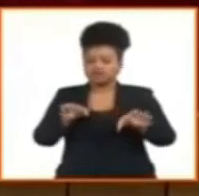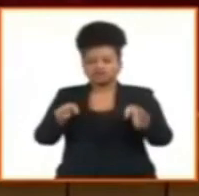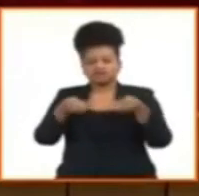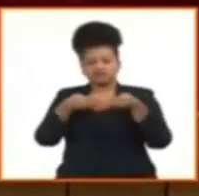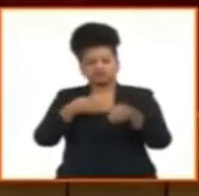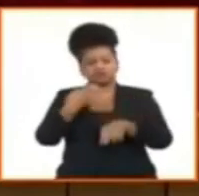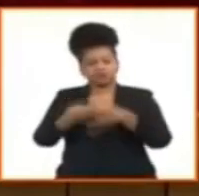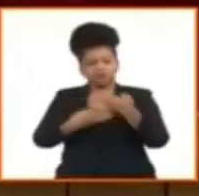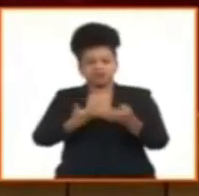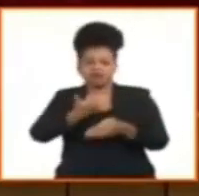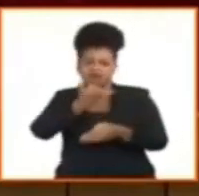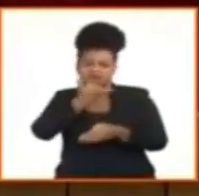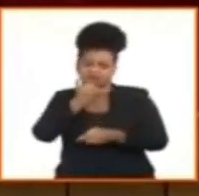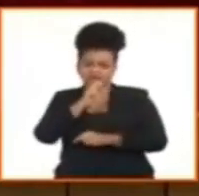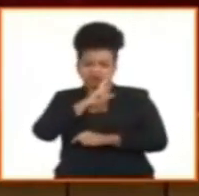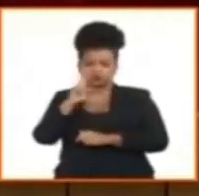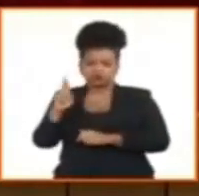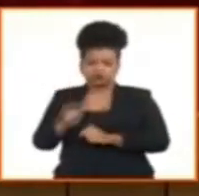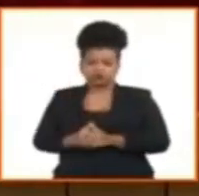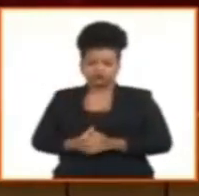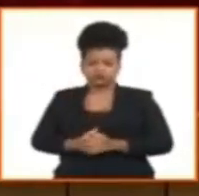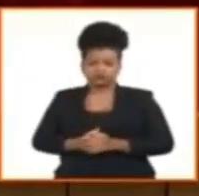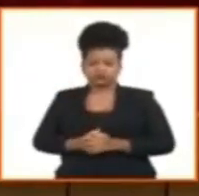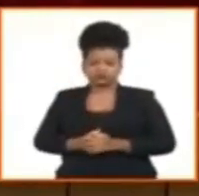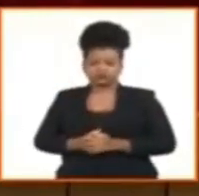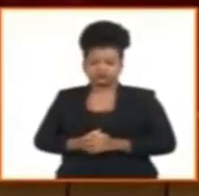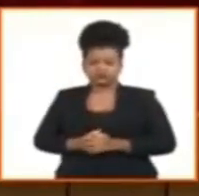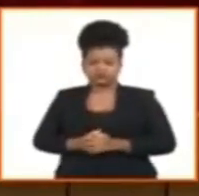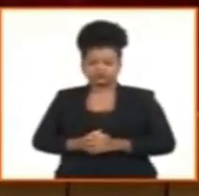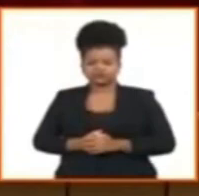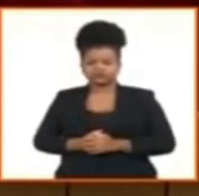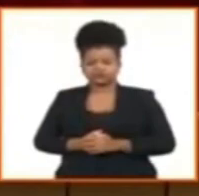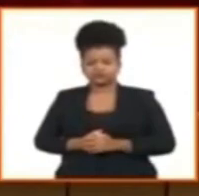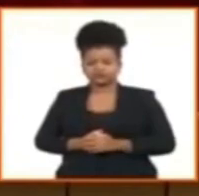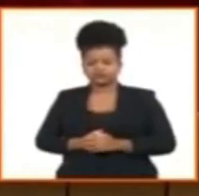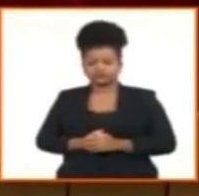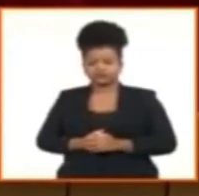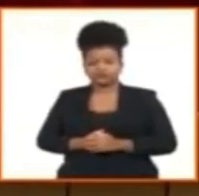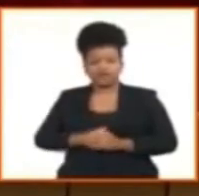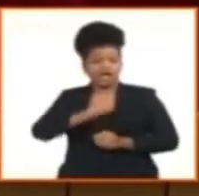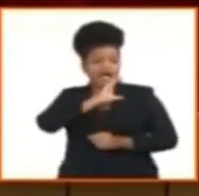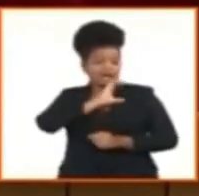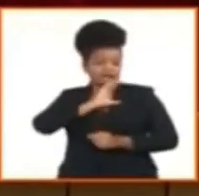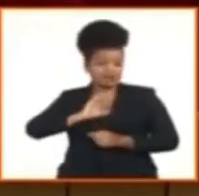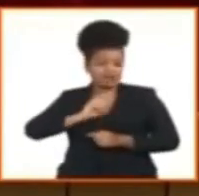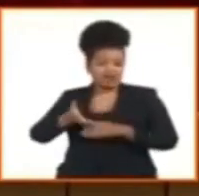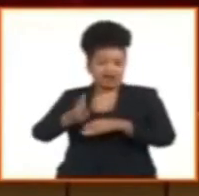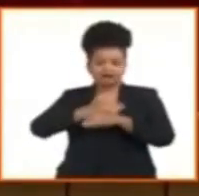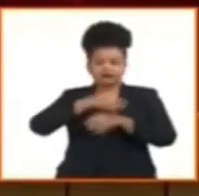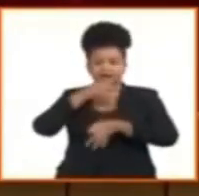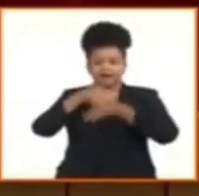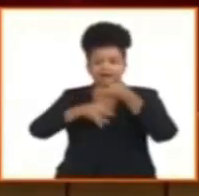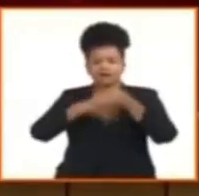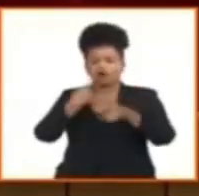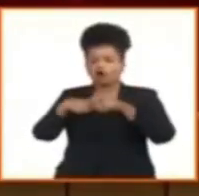un proceso que es irreversible. La intervención de nuestro canciller antes me libra de profundizar en otros temas de